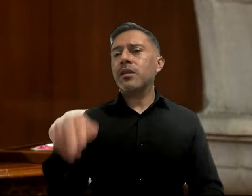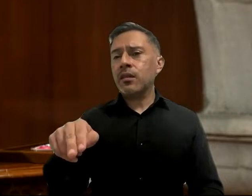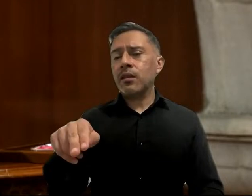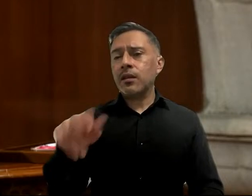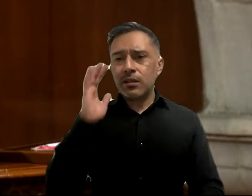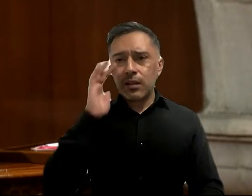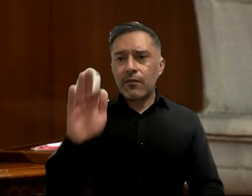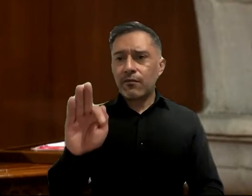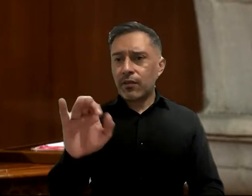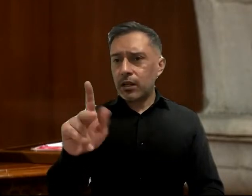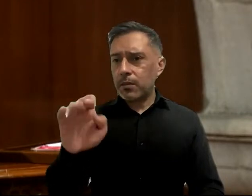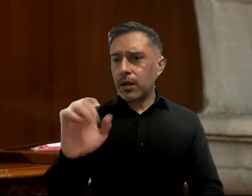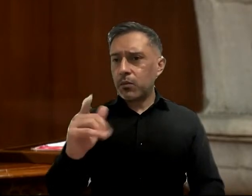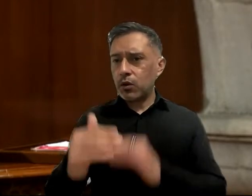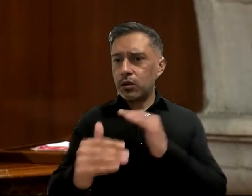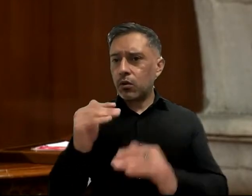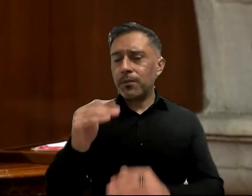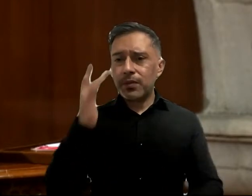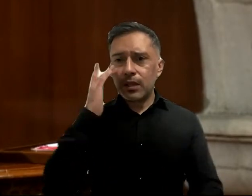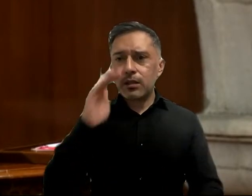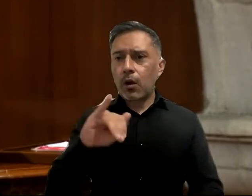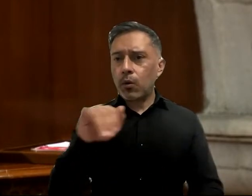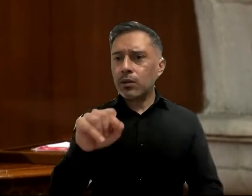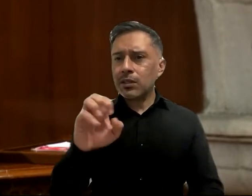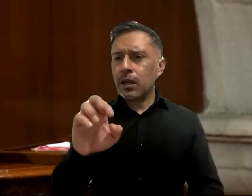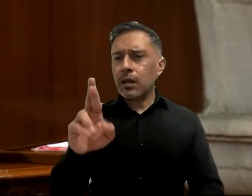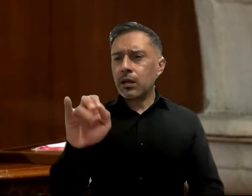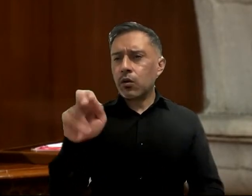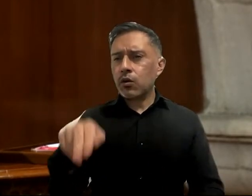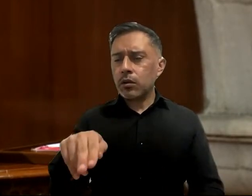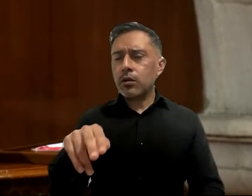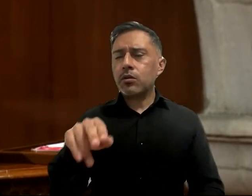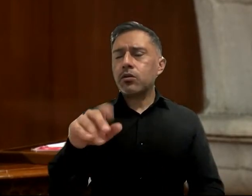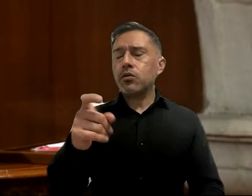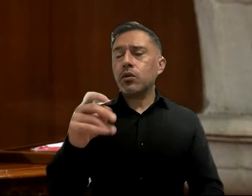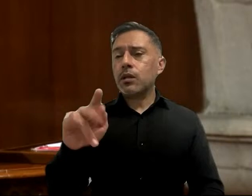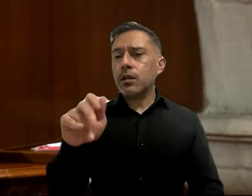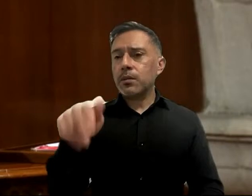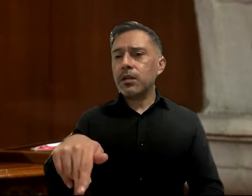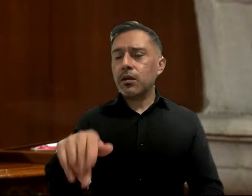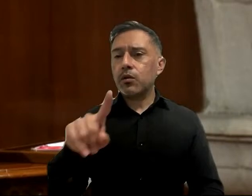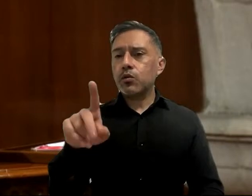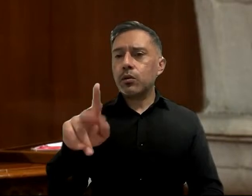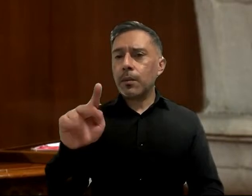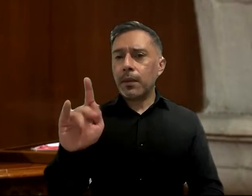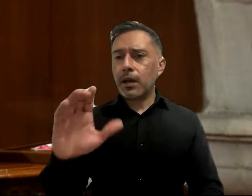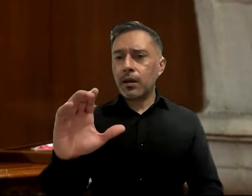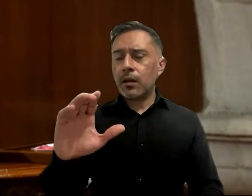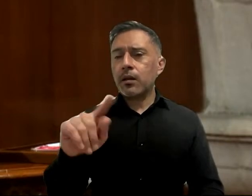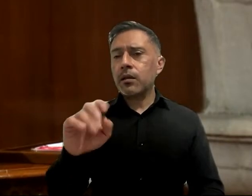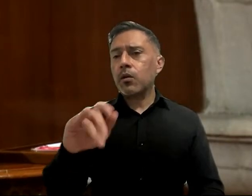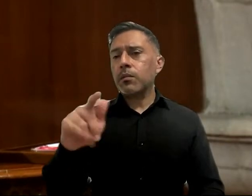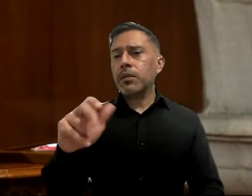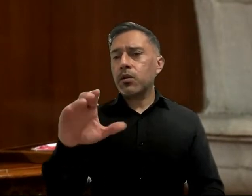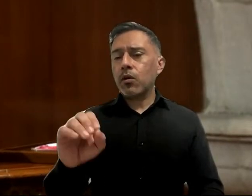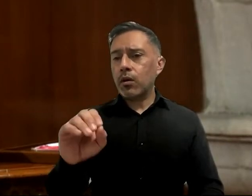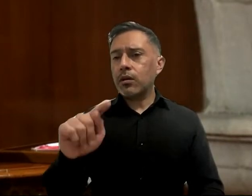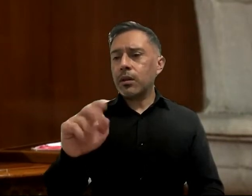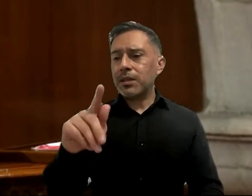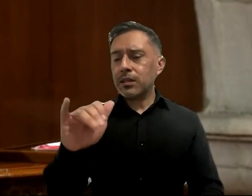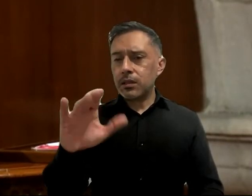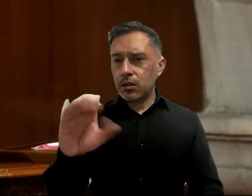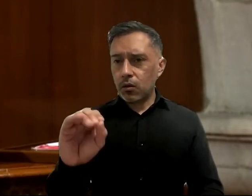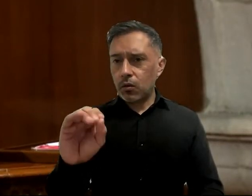Felipe del Progreso, San José del Rincón, Soyaniquilpan, Sultepec, Tejupilco,